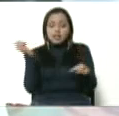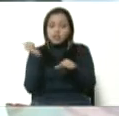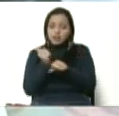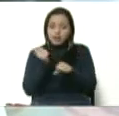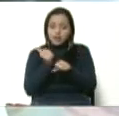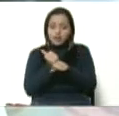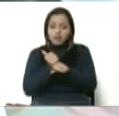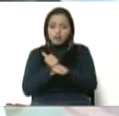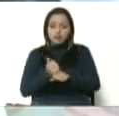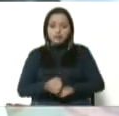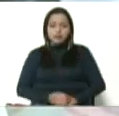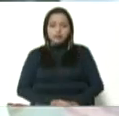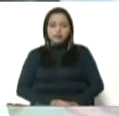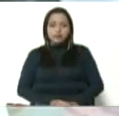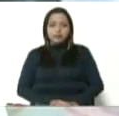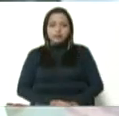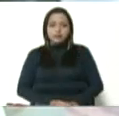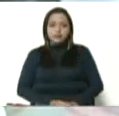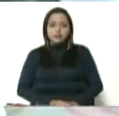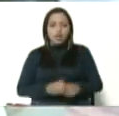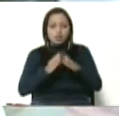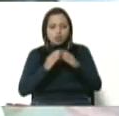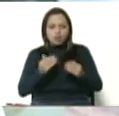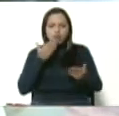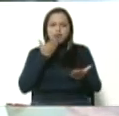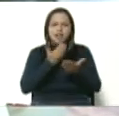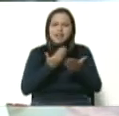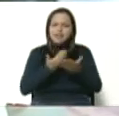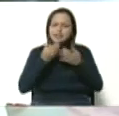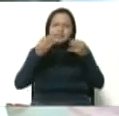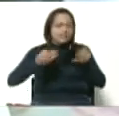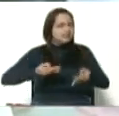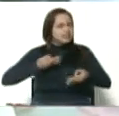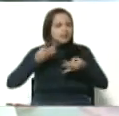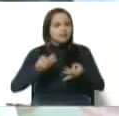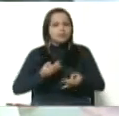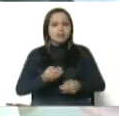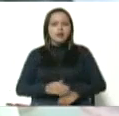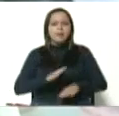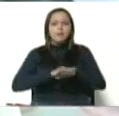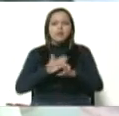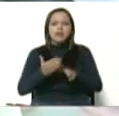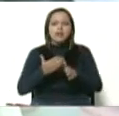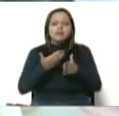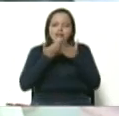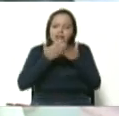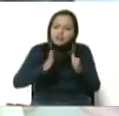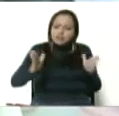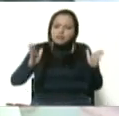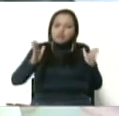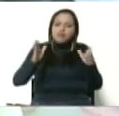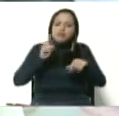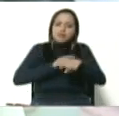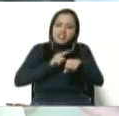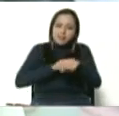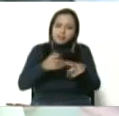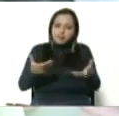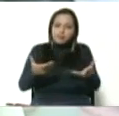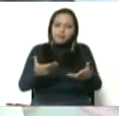trabajadores y las trabajadoras vamos a agradecer siempre porque se abre una ventana